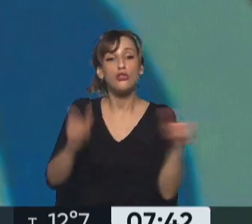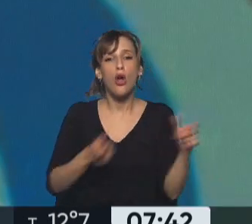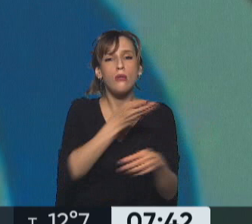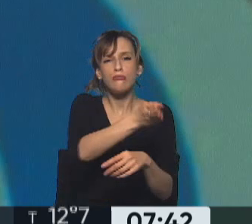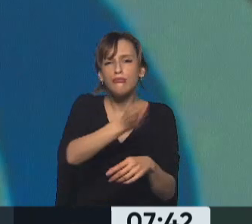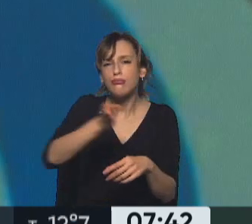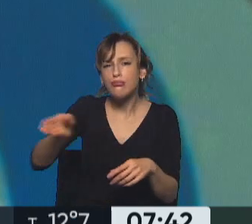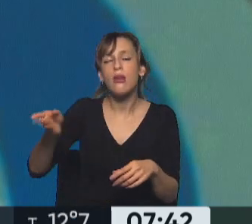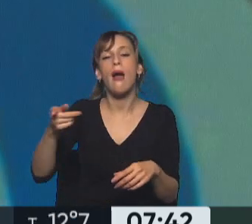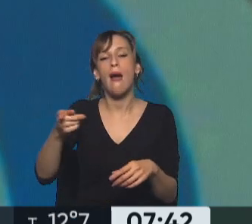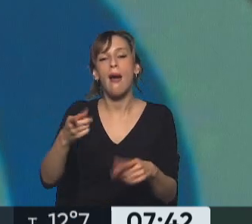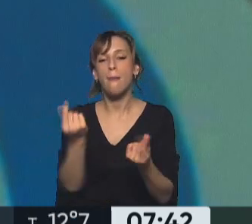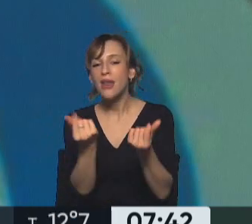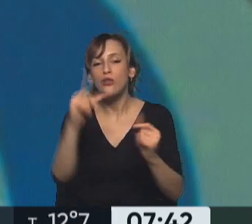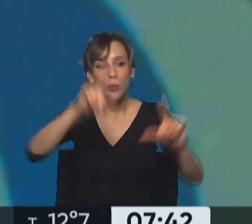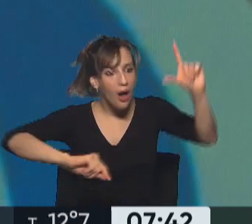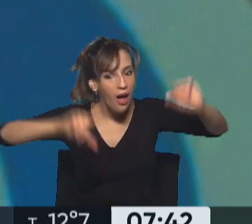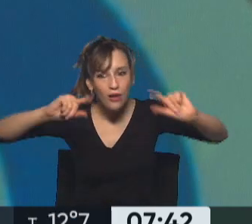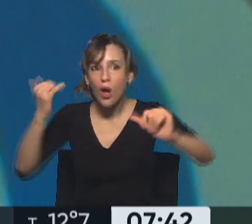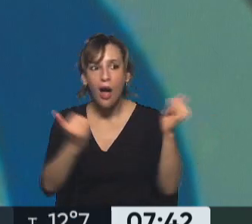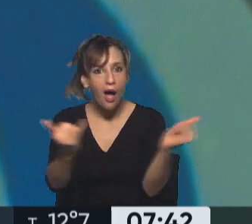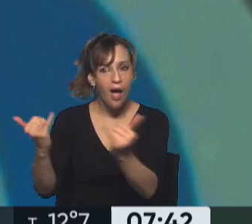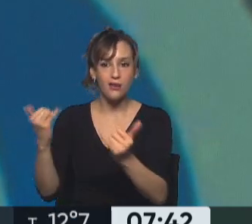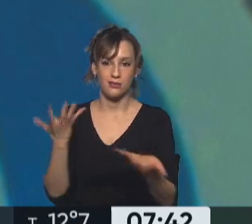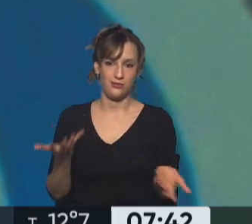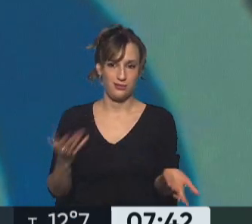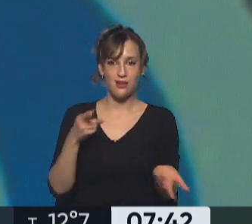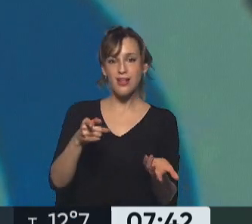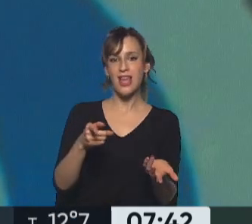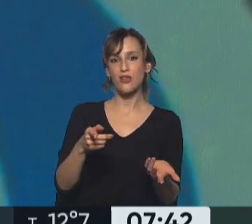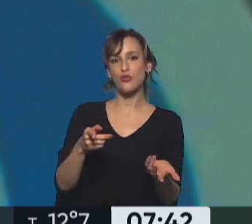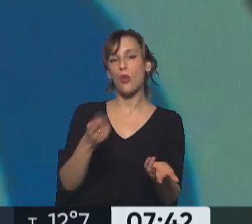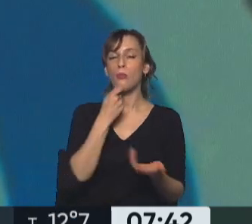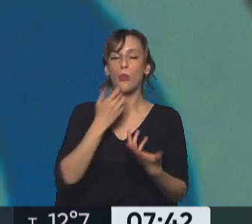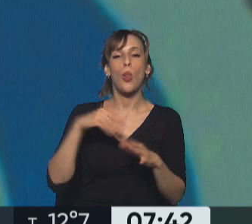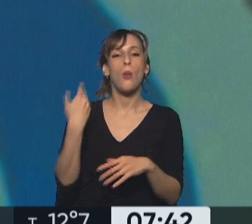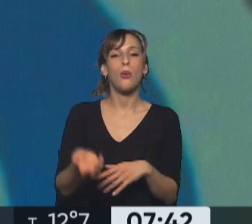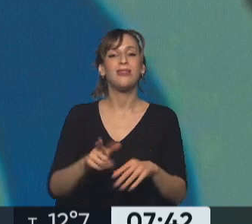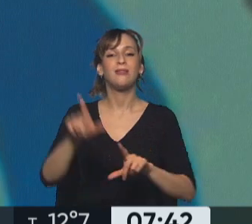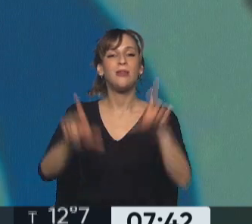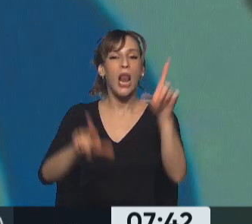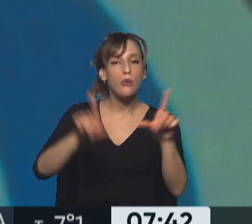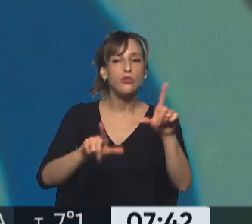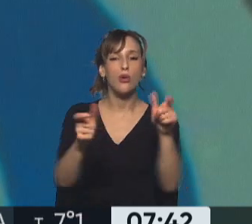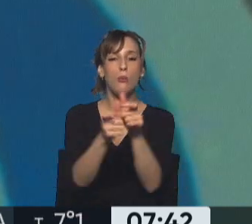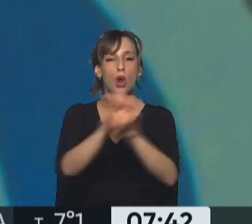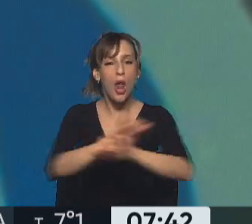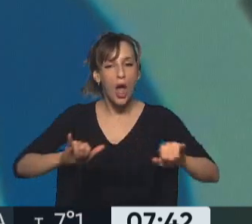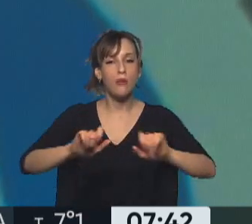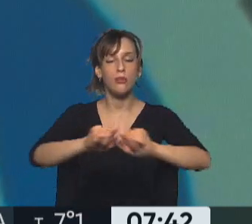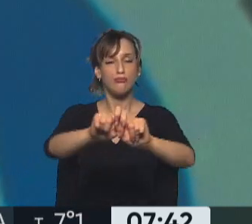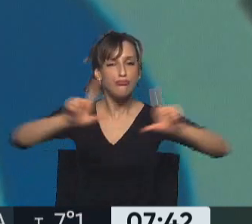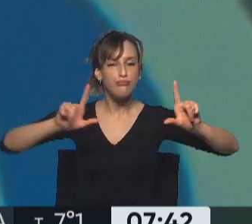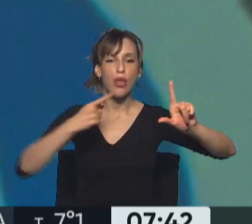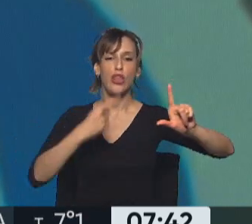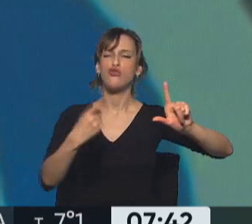porque el impacto de un titular de diario, un titular en un programa de televisión de precios cuidados, y después vos vas